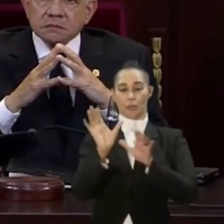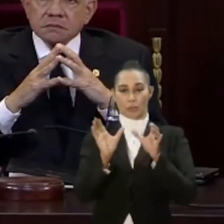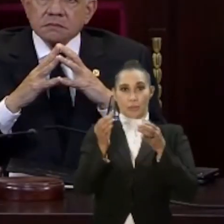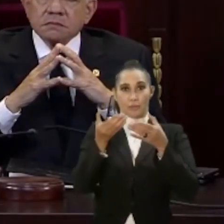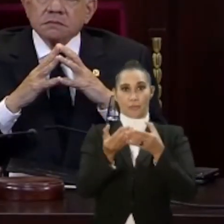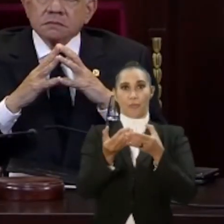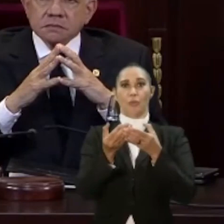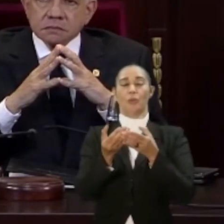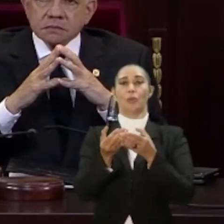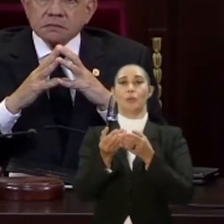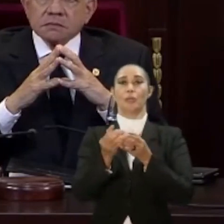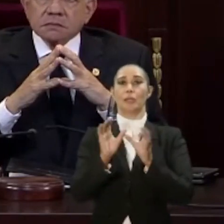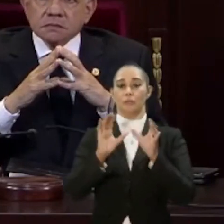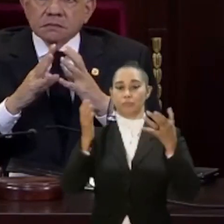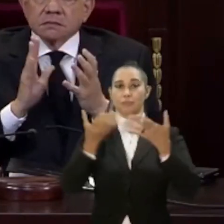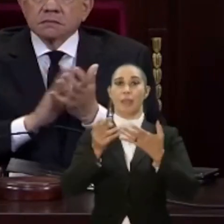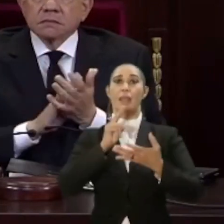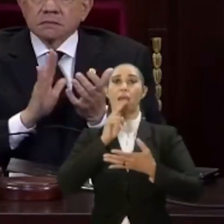Laguna Prieta.